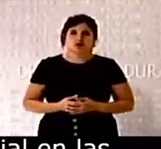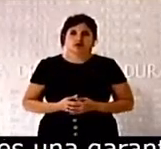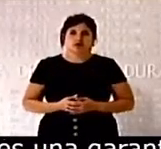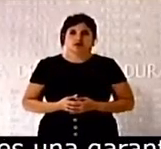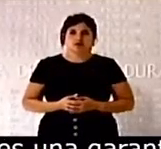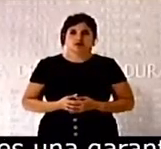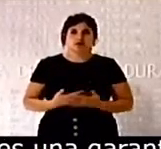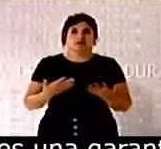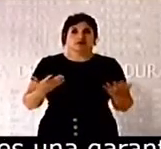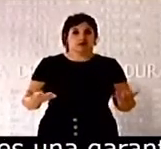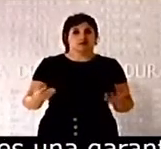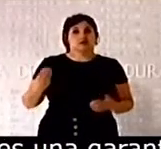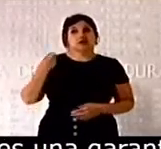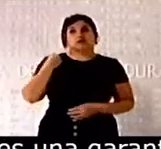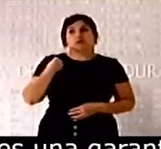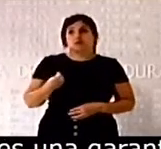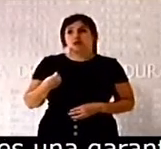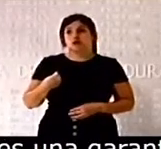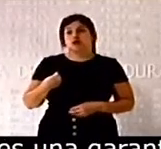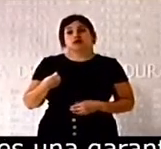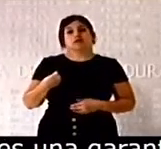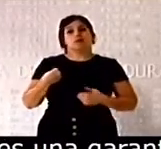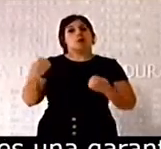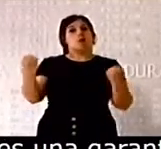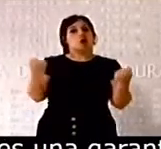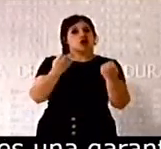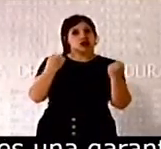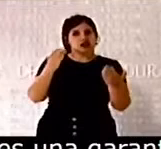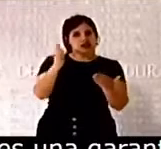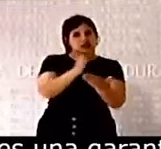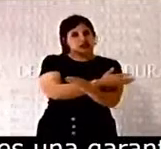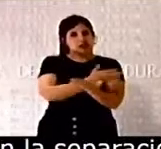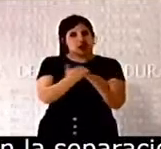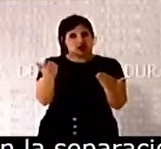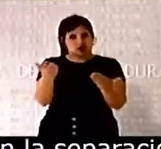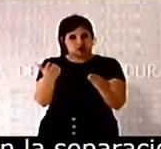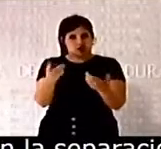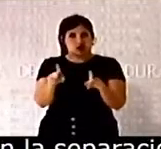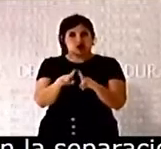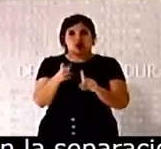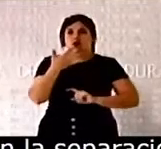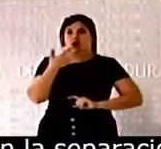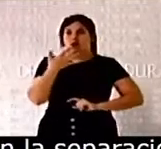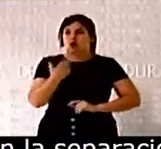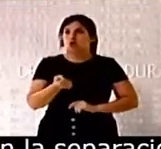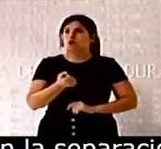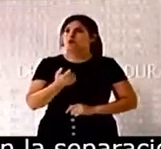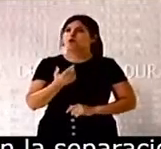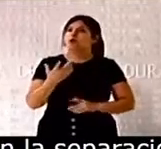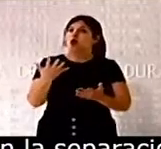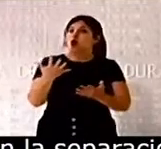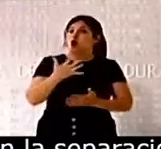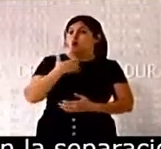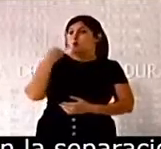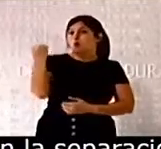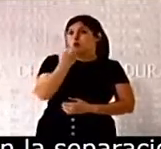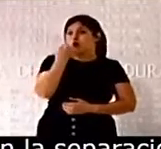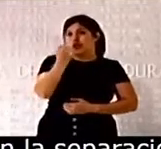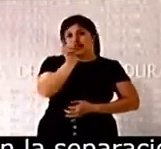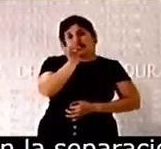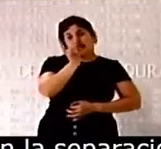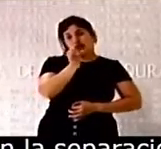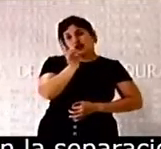que encuentran en la separación de los poderes, como es el Poder Ejecutivo y el Poder